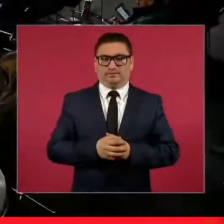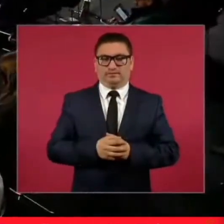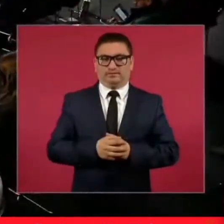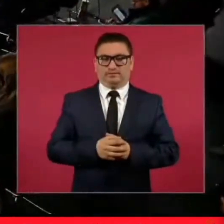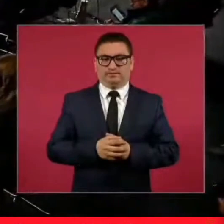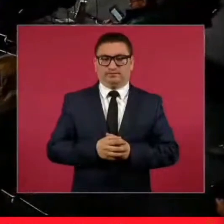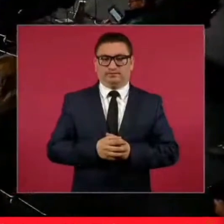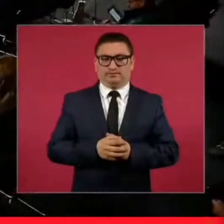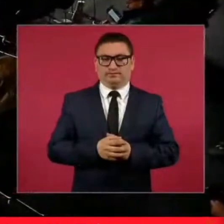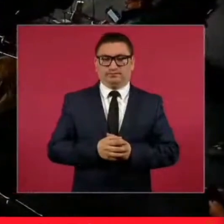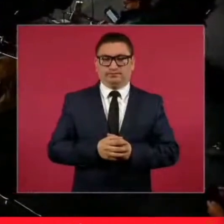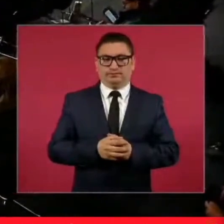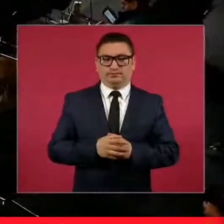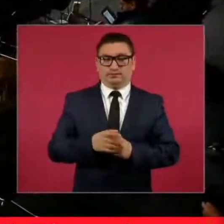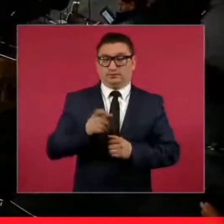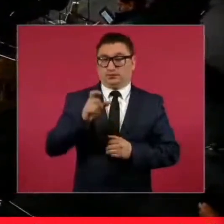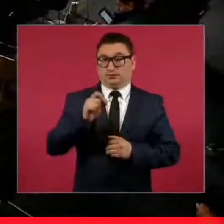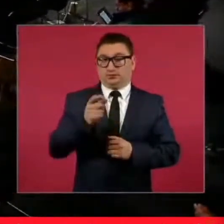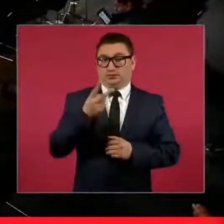de